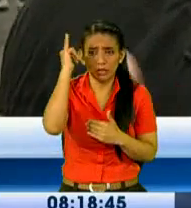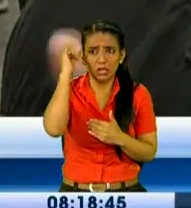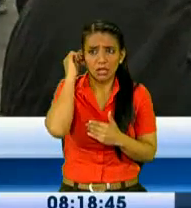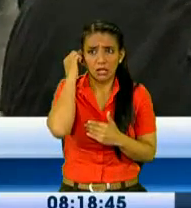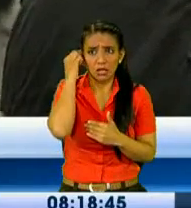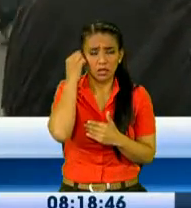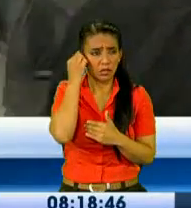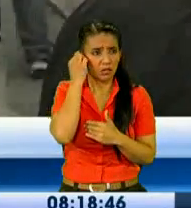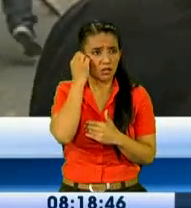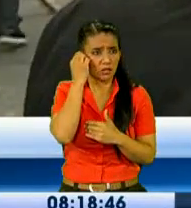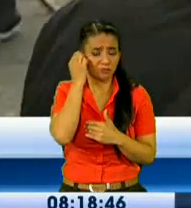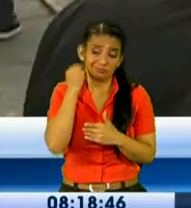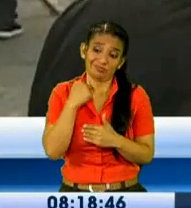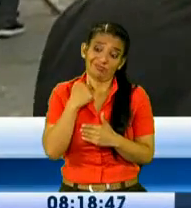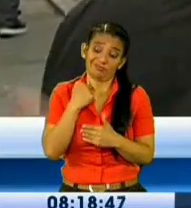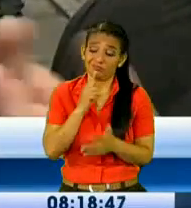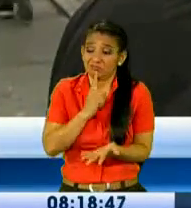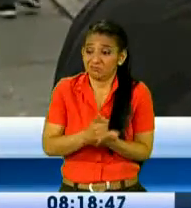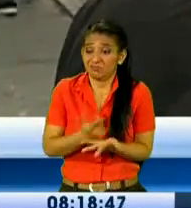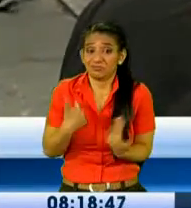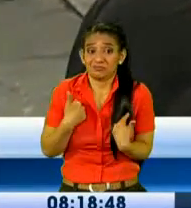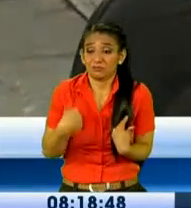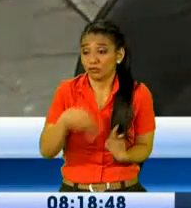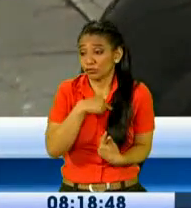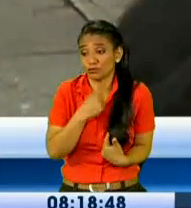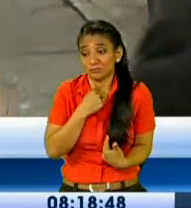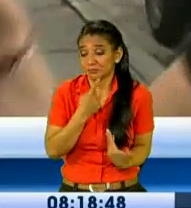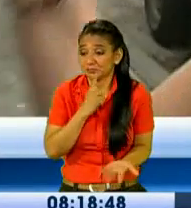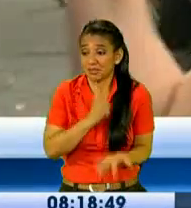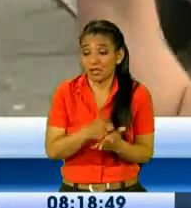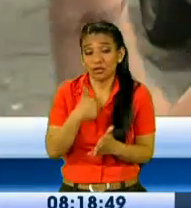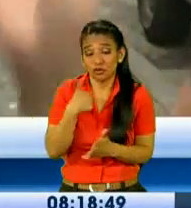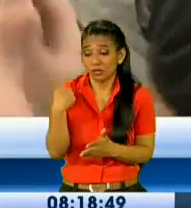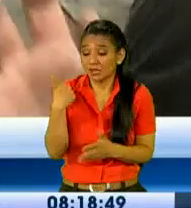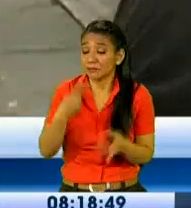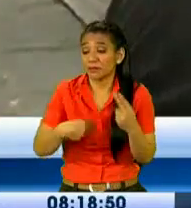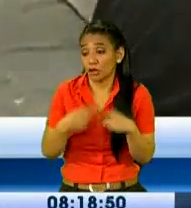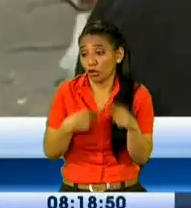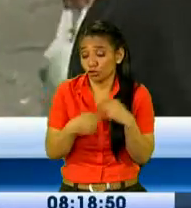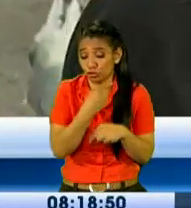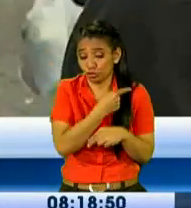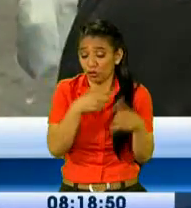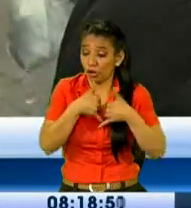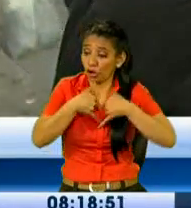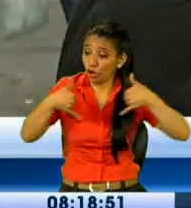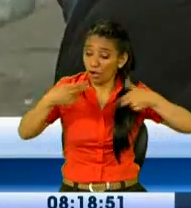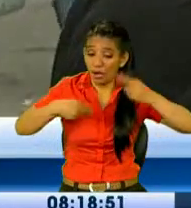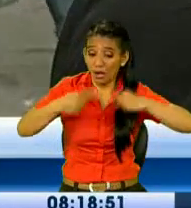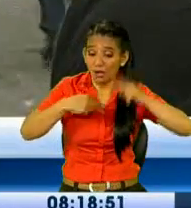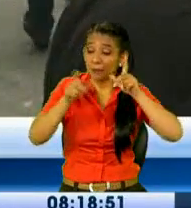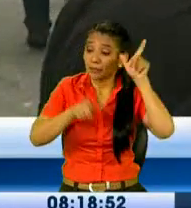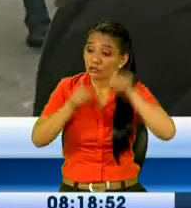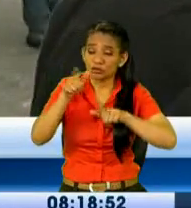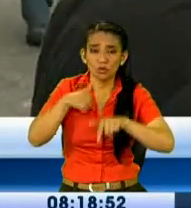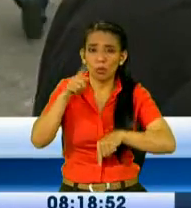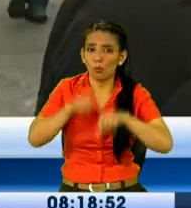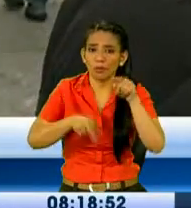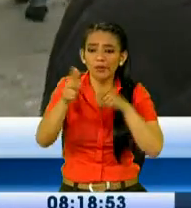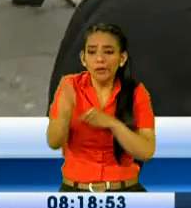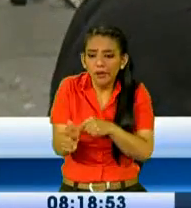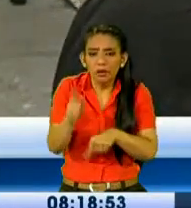nos perjudica entonces a nosotros nos afecta bastante yo tengo mi negocio acá que mis clientes ya no pueden quedarse